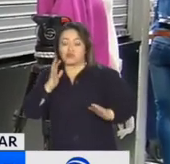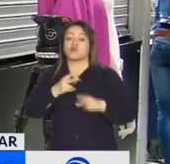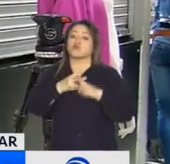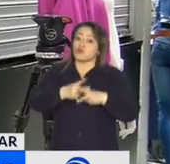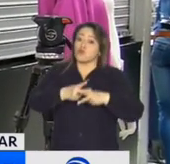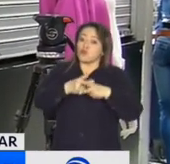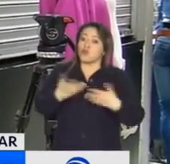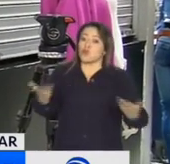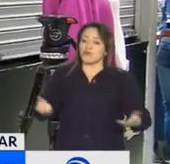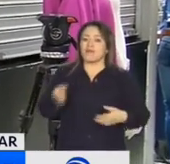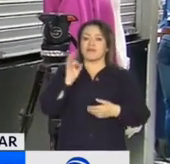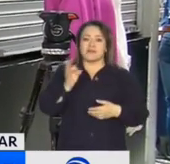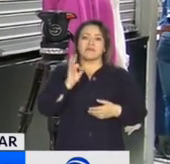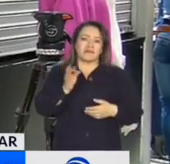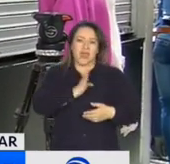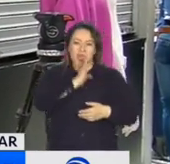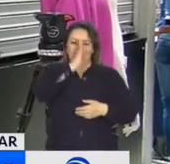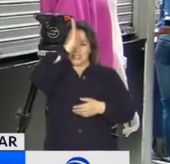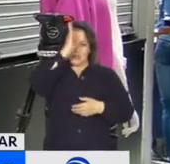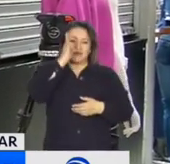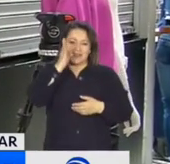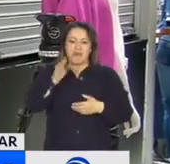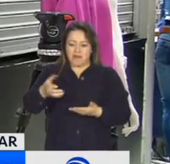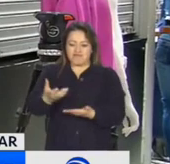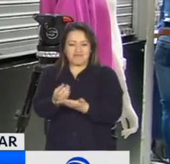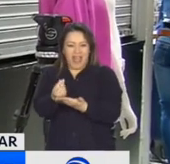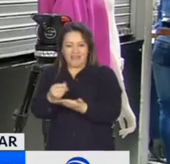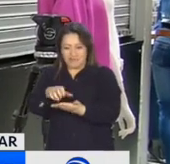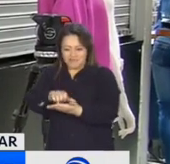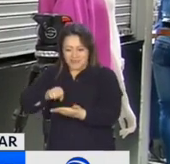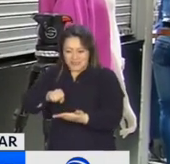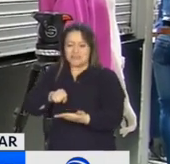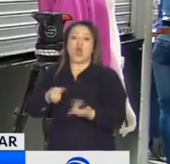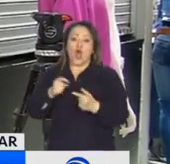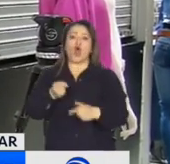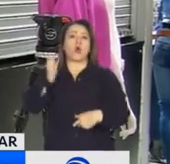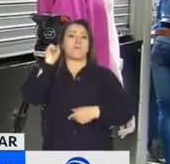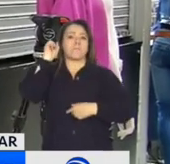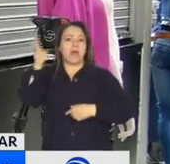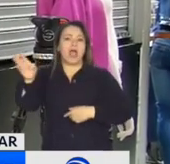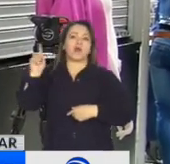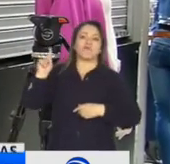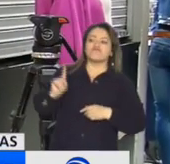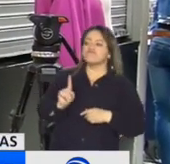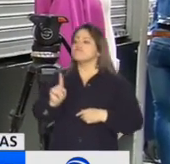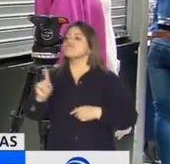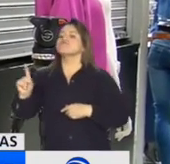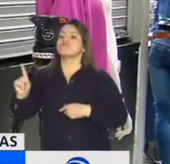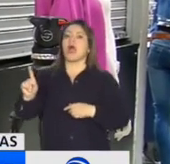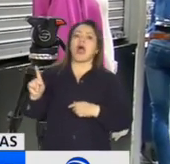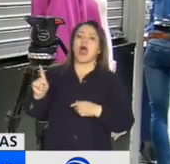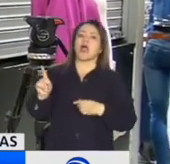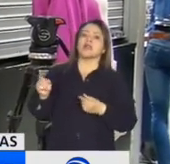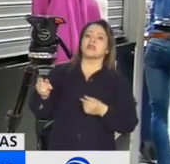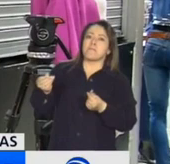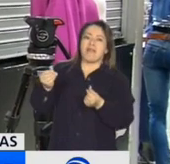los establecimientos, en las entidades bancarias, cuando retiramos o nos vemos obligados a retirar o a